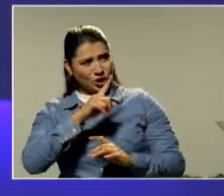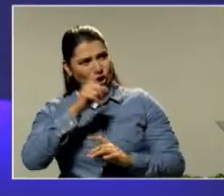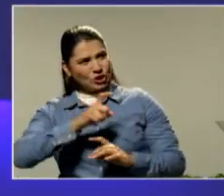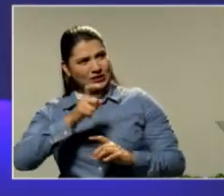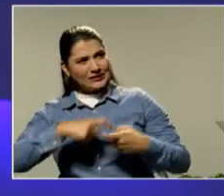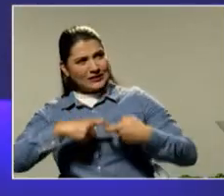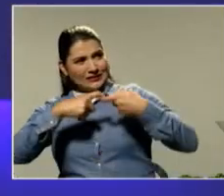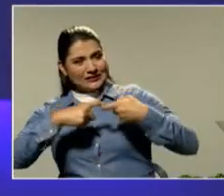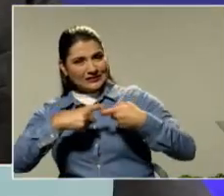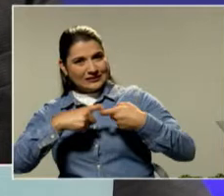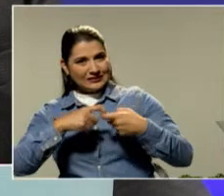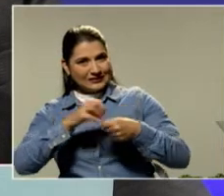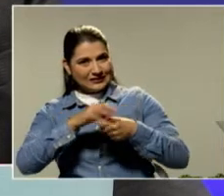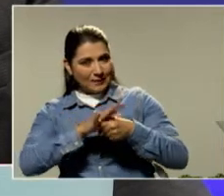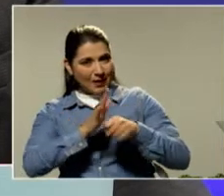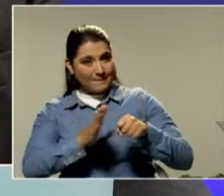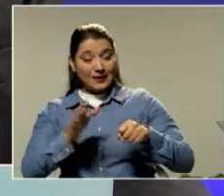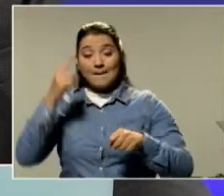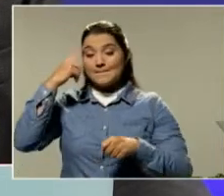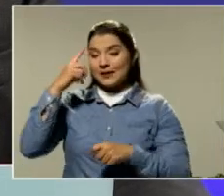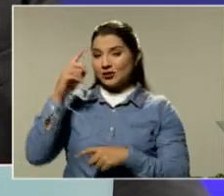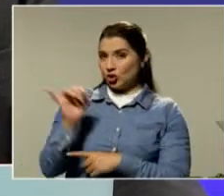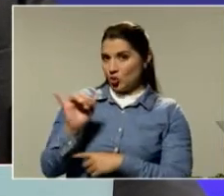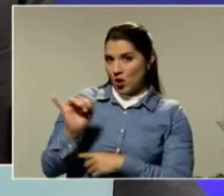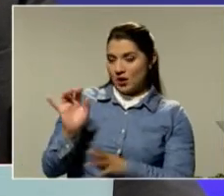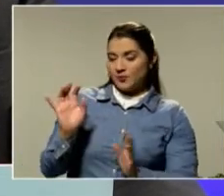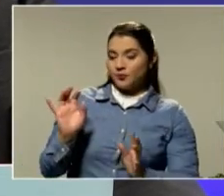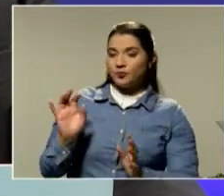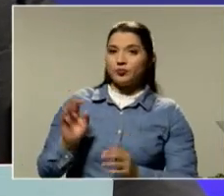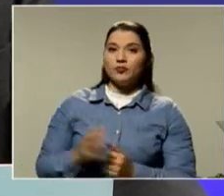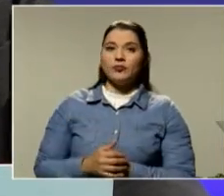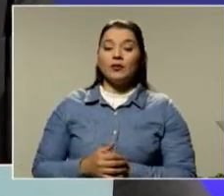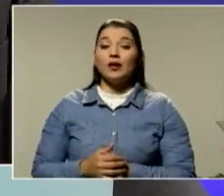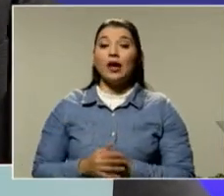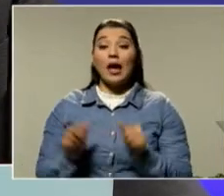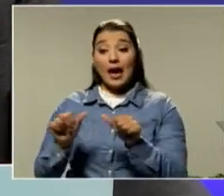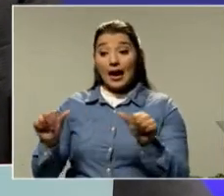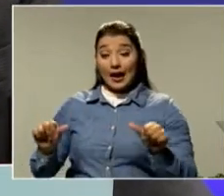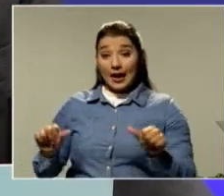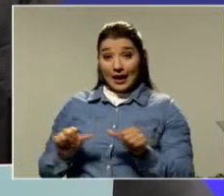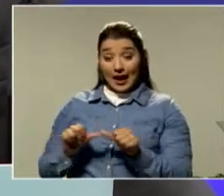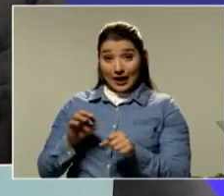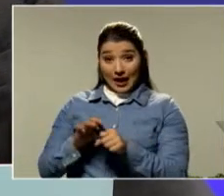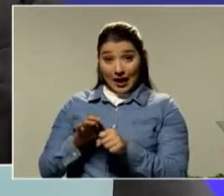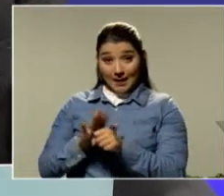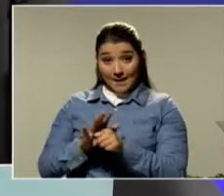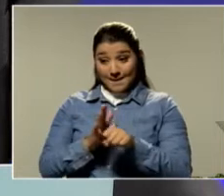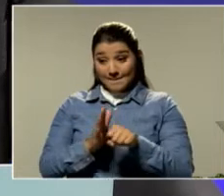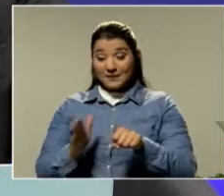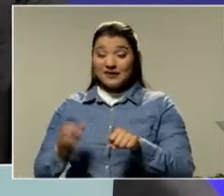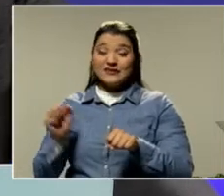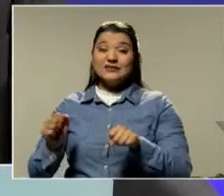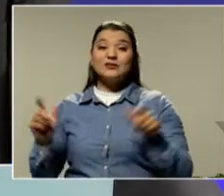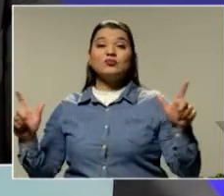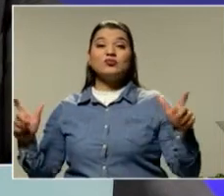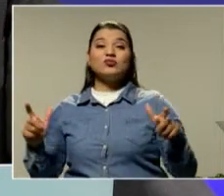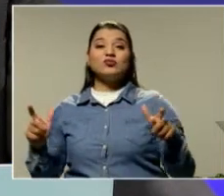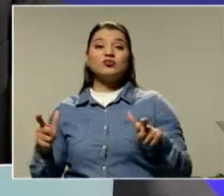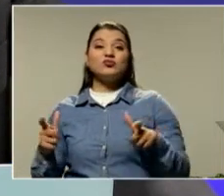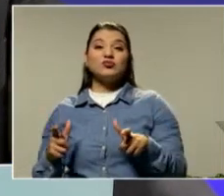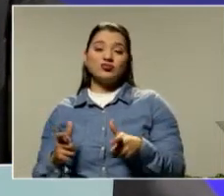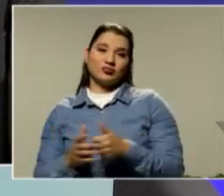momento? Sigo pensando lo mismo. De todas maneras, el área de piña va a disminuir por el tema del mercado. El precio de la